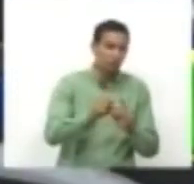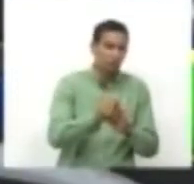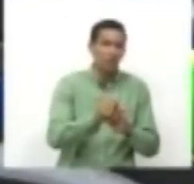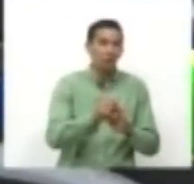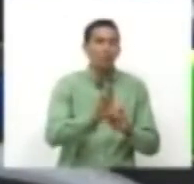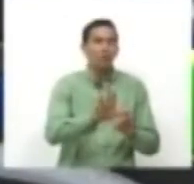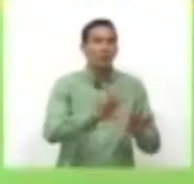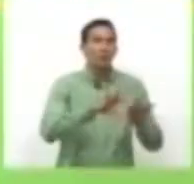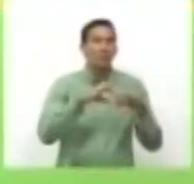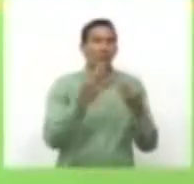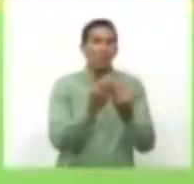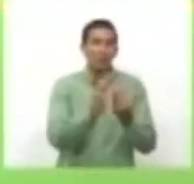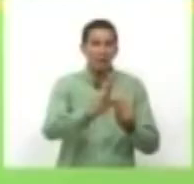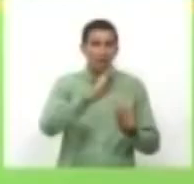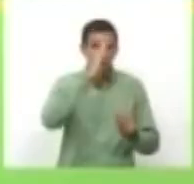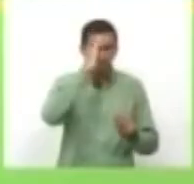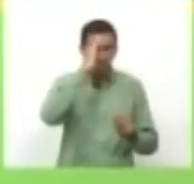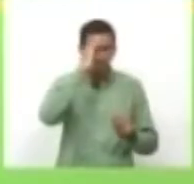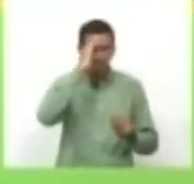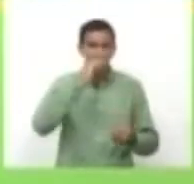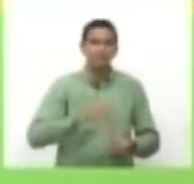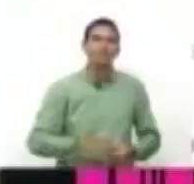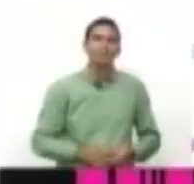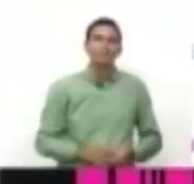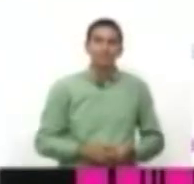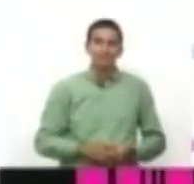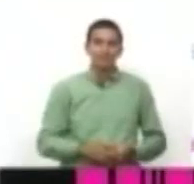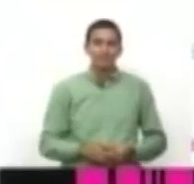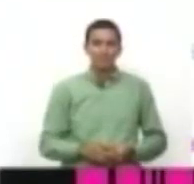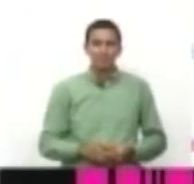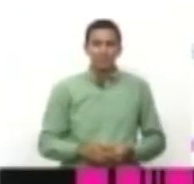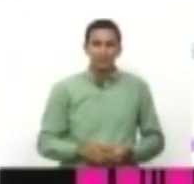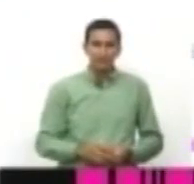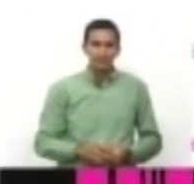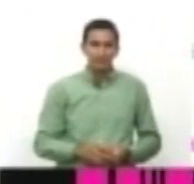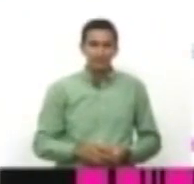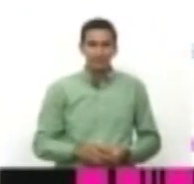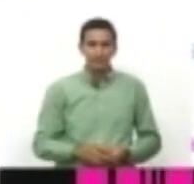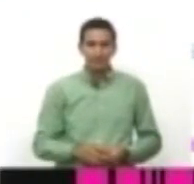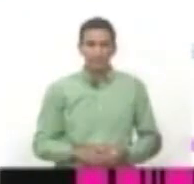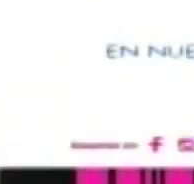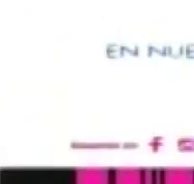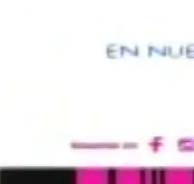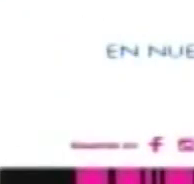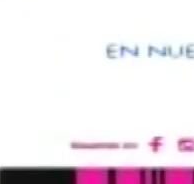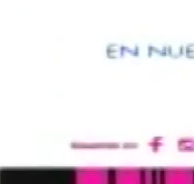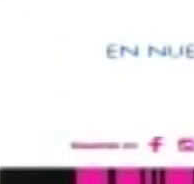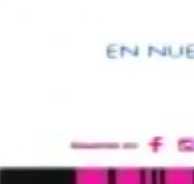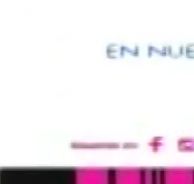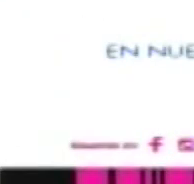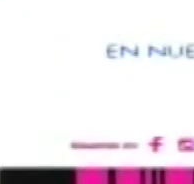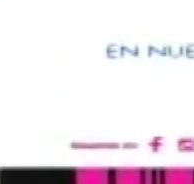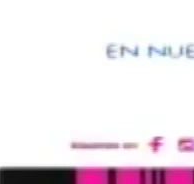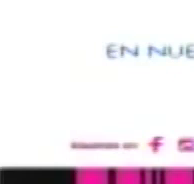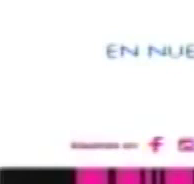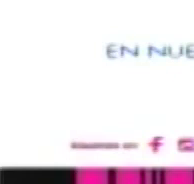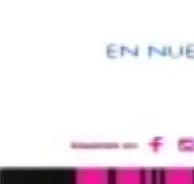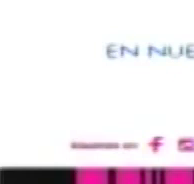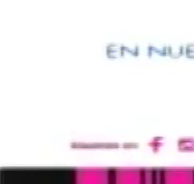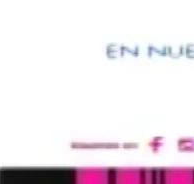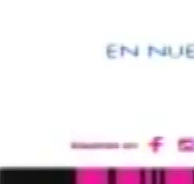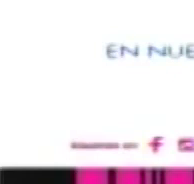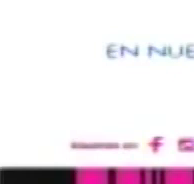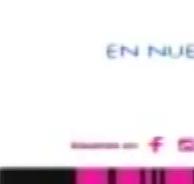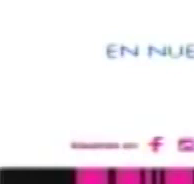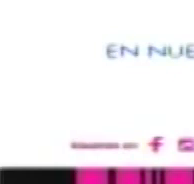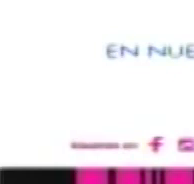policial. Y el mundo es tuyo con Buena Vista. En nuestro aniversario puedes ganar un sensacional viaje a Río de Janeiro, un crucero por